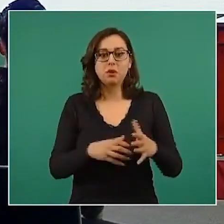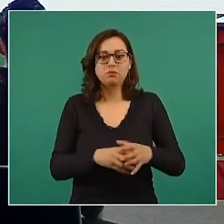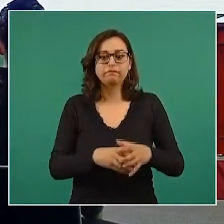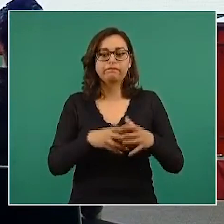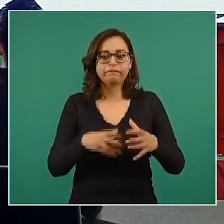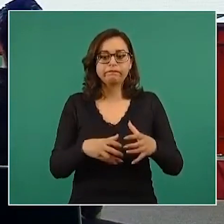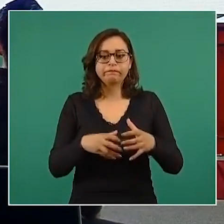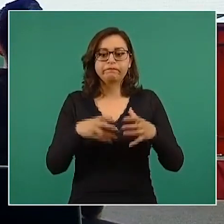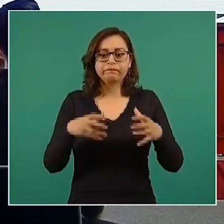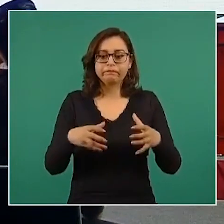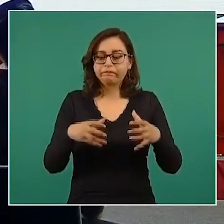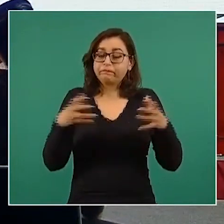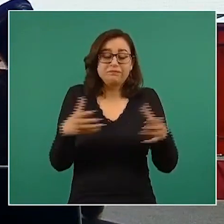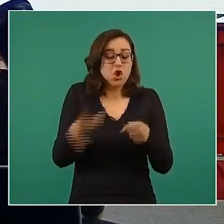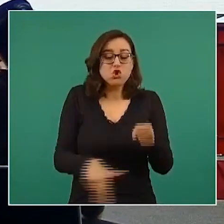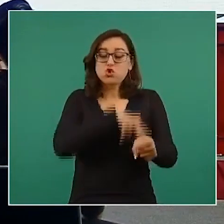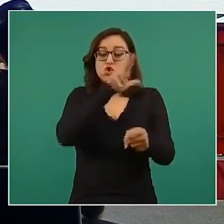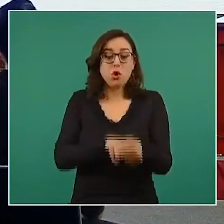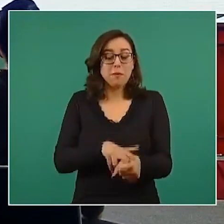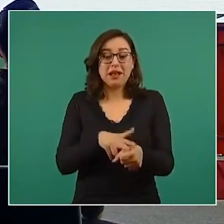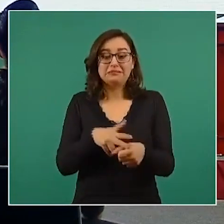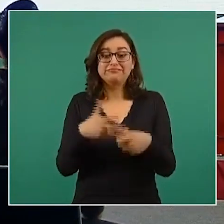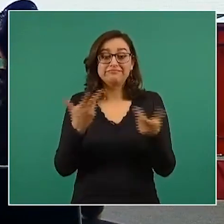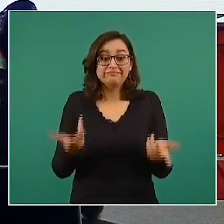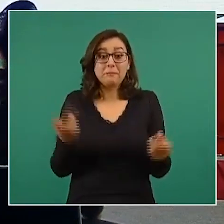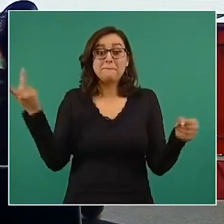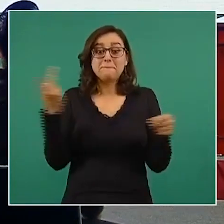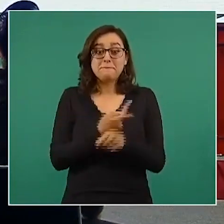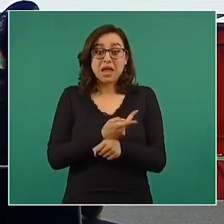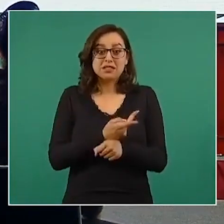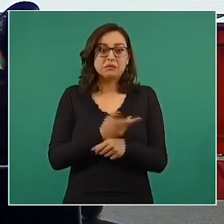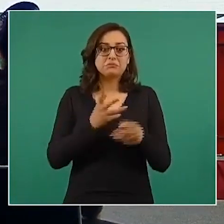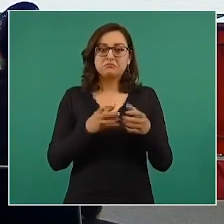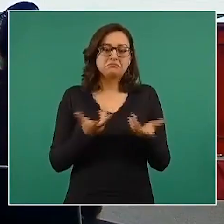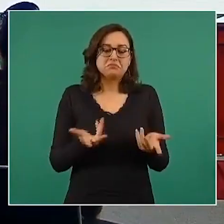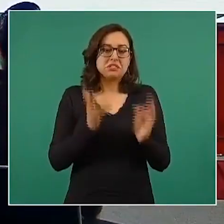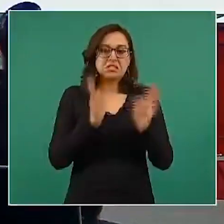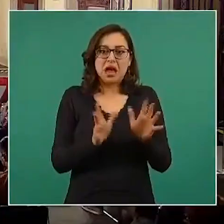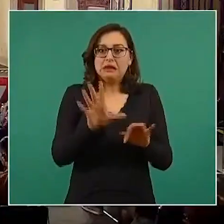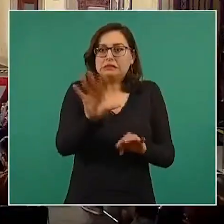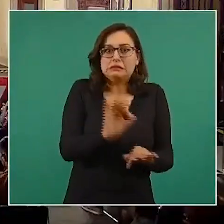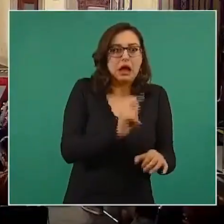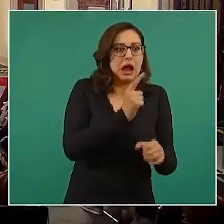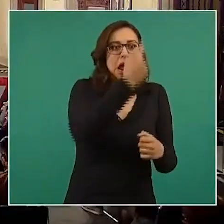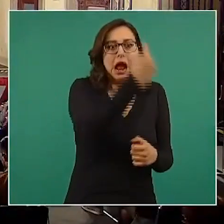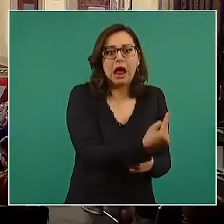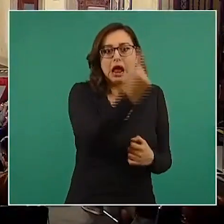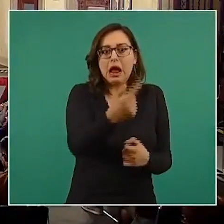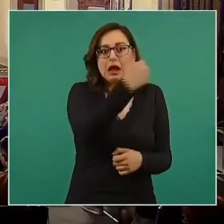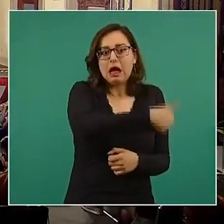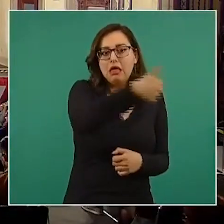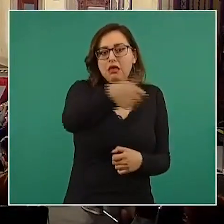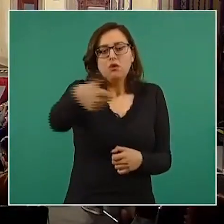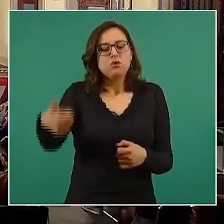cantidad sustancial de casos y este mecanismo tiene rendimientos decrecientes. Y es el momento en que hay que pensar